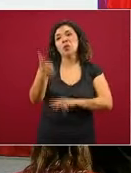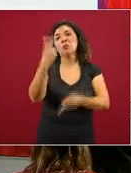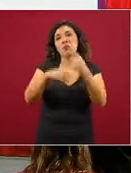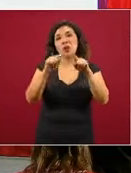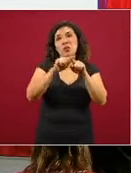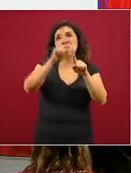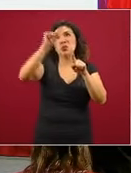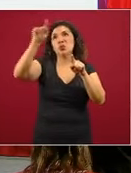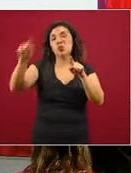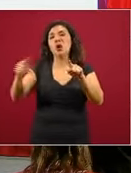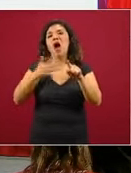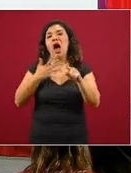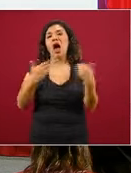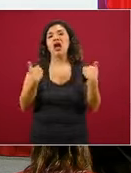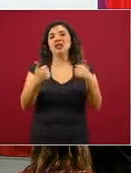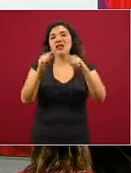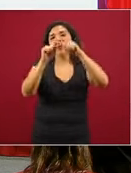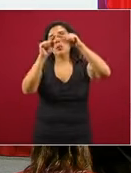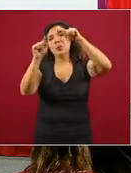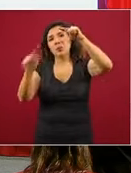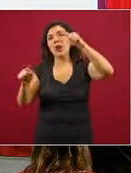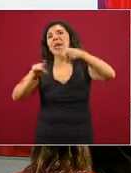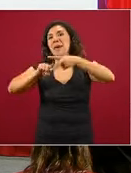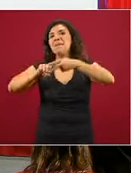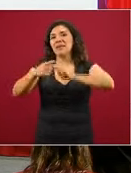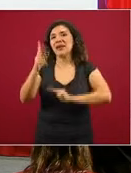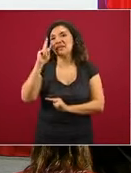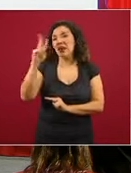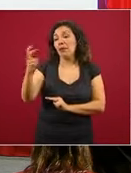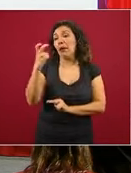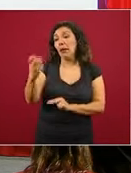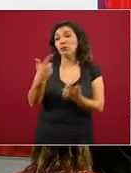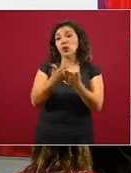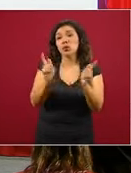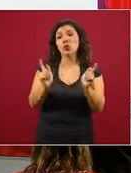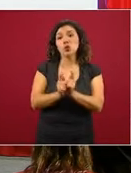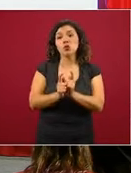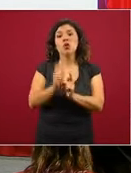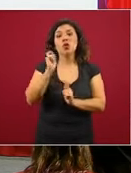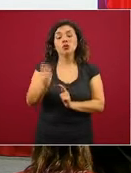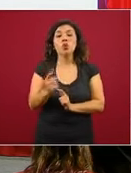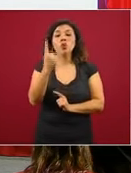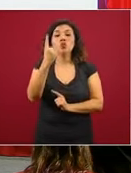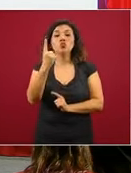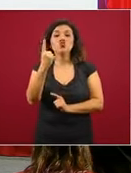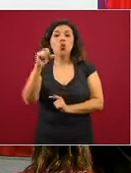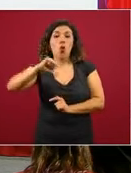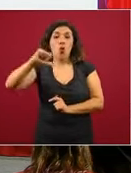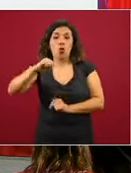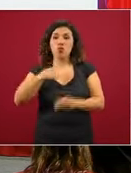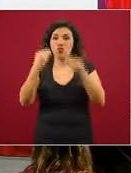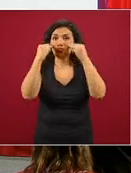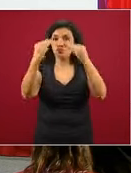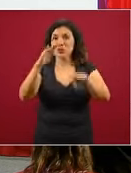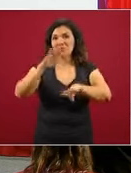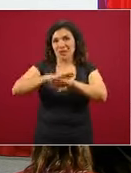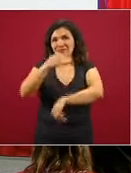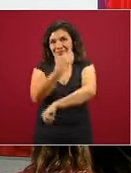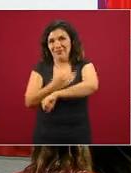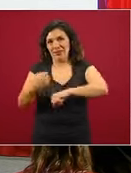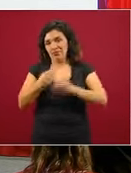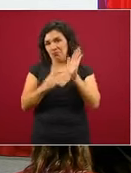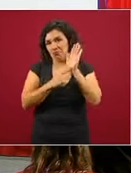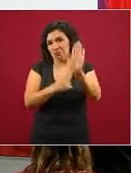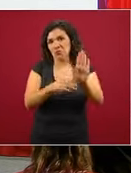nacional tenga precisamente esta tendencia descendente, y es el grupo, es uno de los grupos que vamos a ver más adelante en